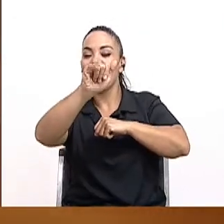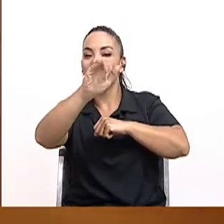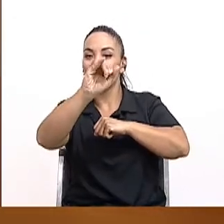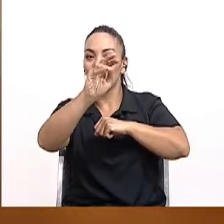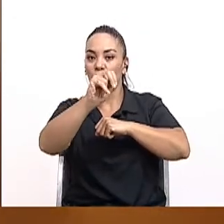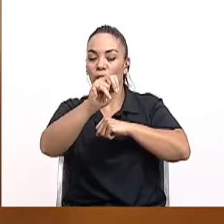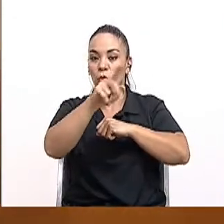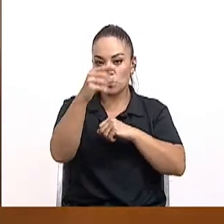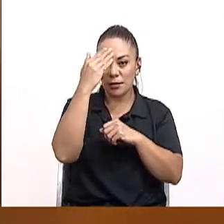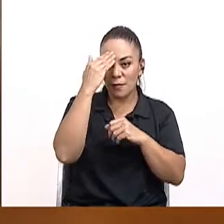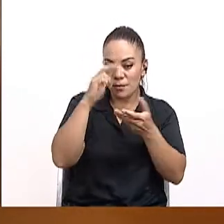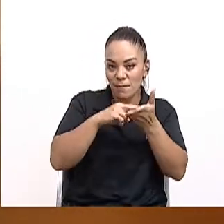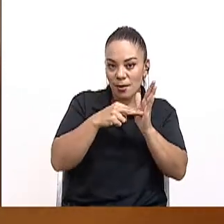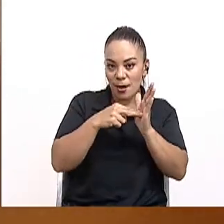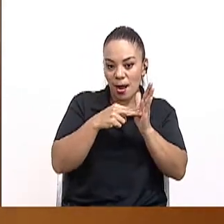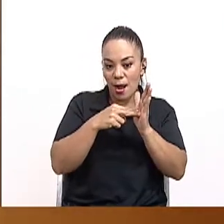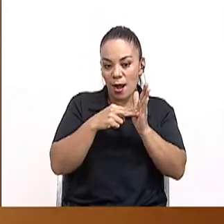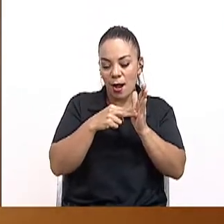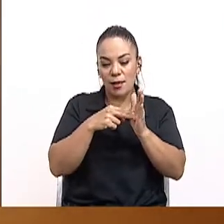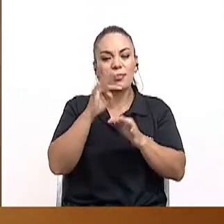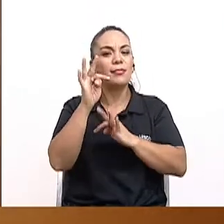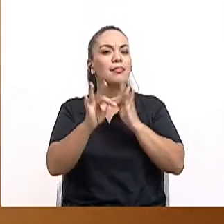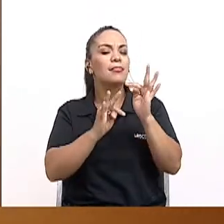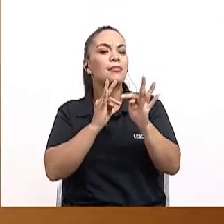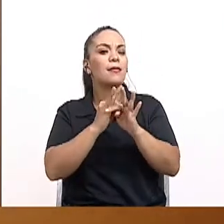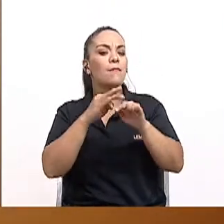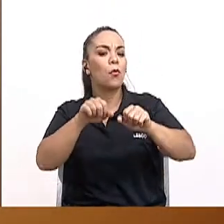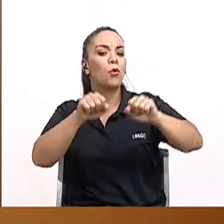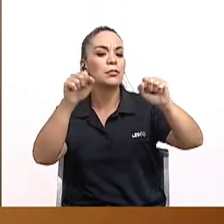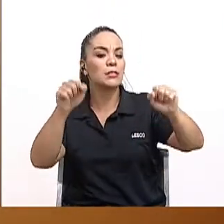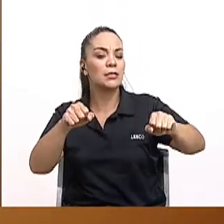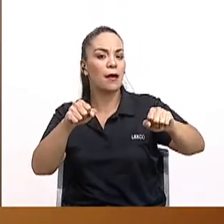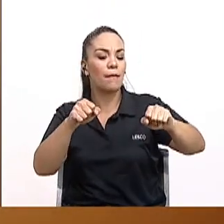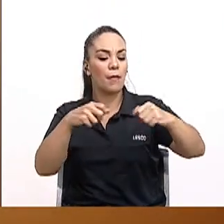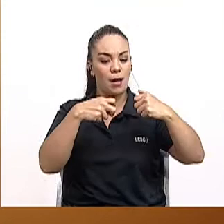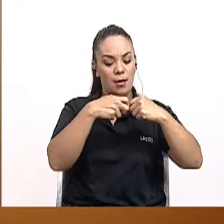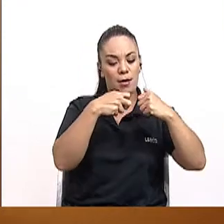espectro electromagnético? ¿Qué es? ¿Cómo se organiza el espectro